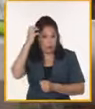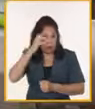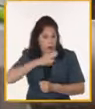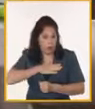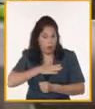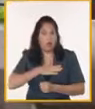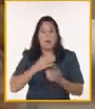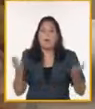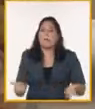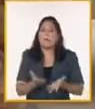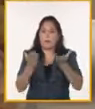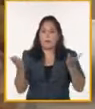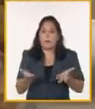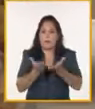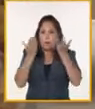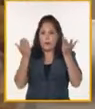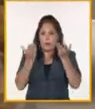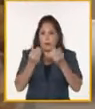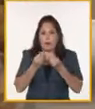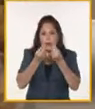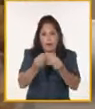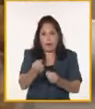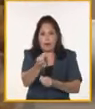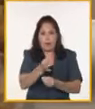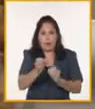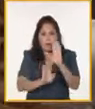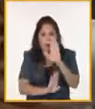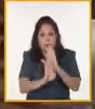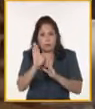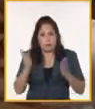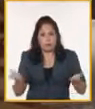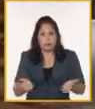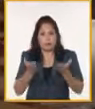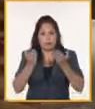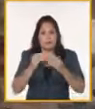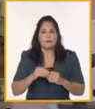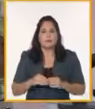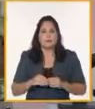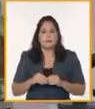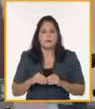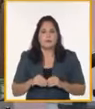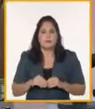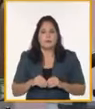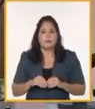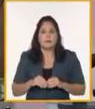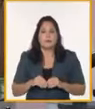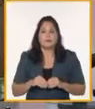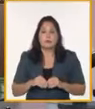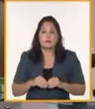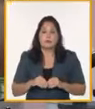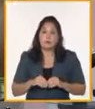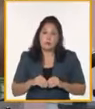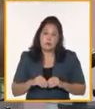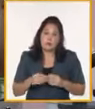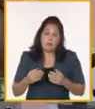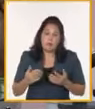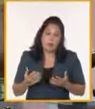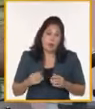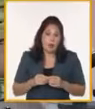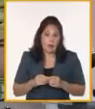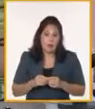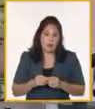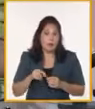tribute realmente al desarrollo y autonomía de cada territorio Sí bueno esto eh Hay